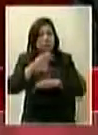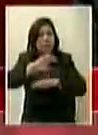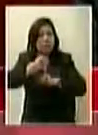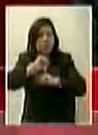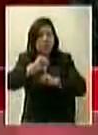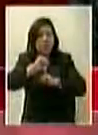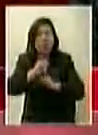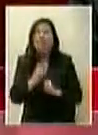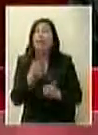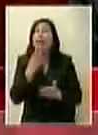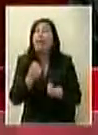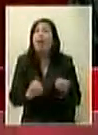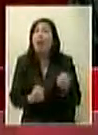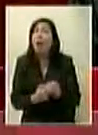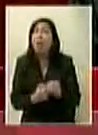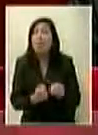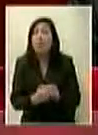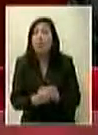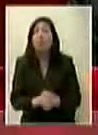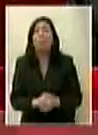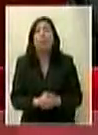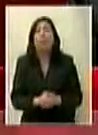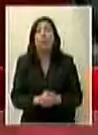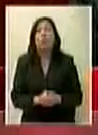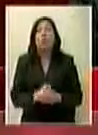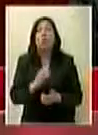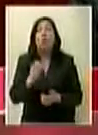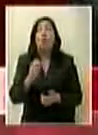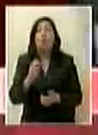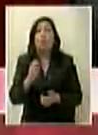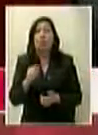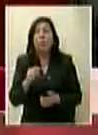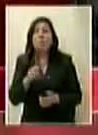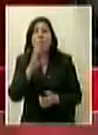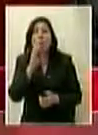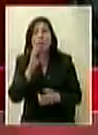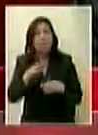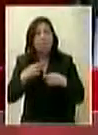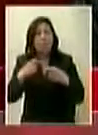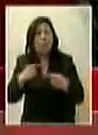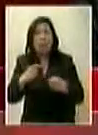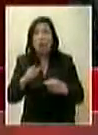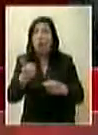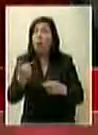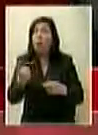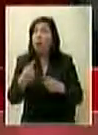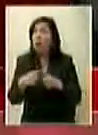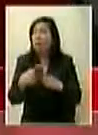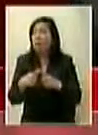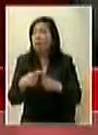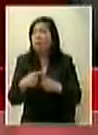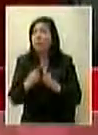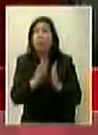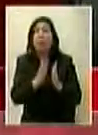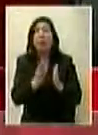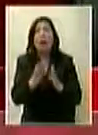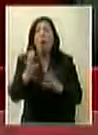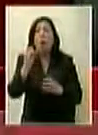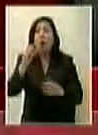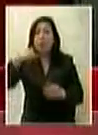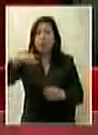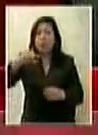de Cooperación, AECID, Oxfam y Mujeres Populares y otras diversas